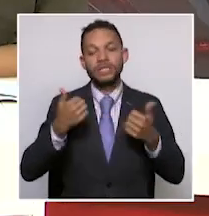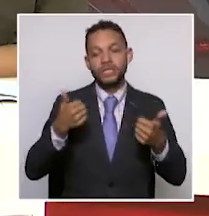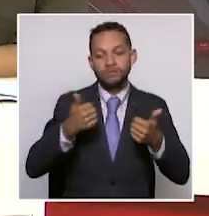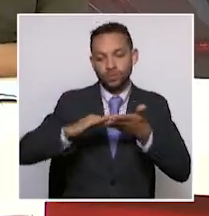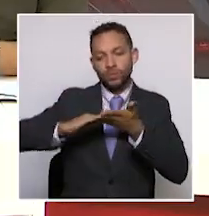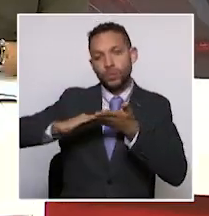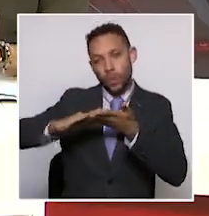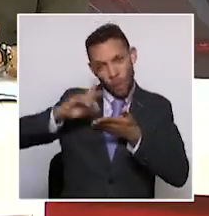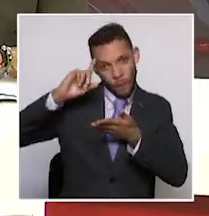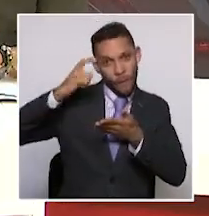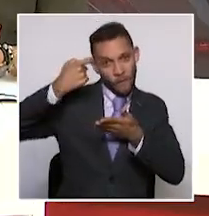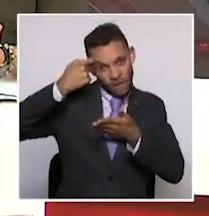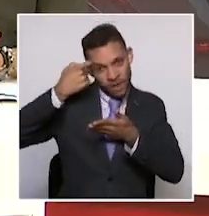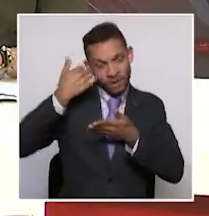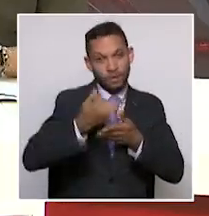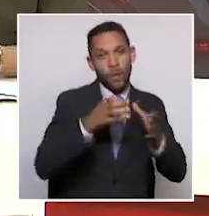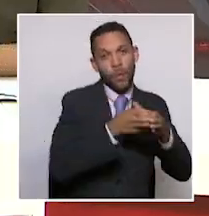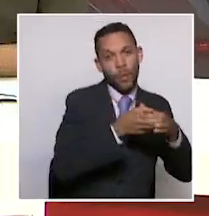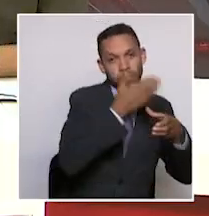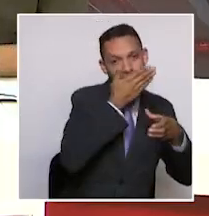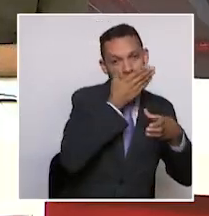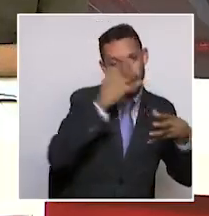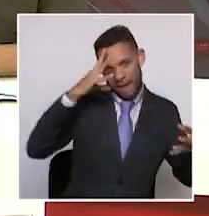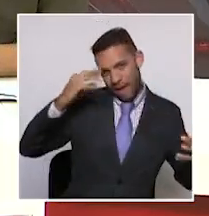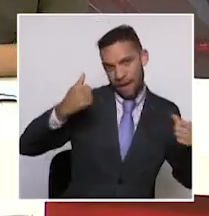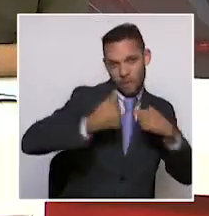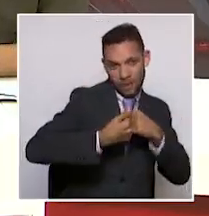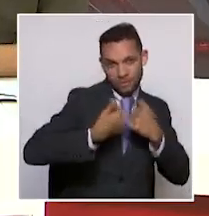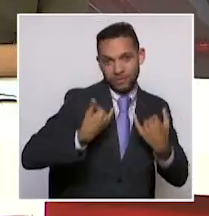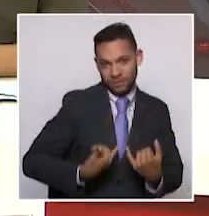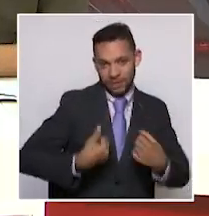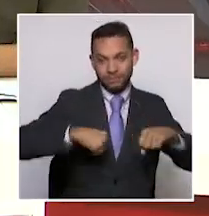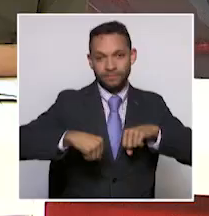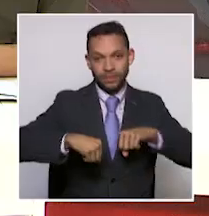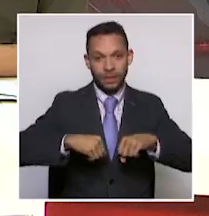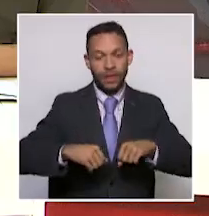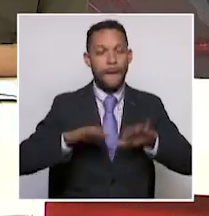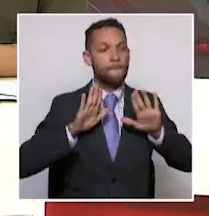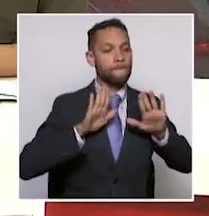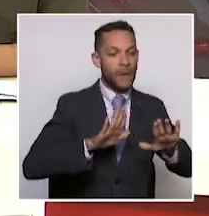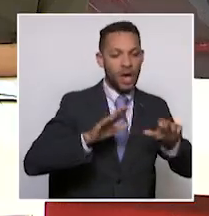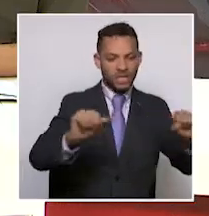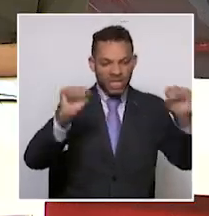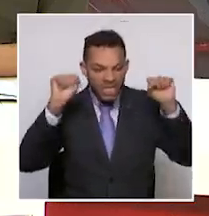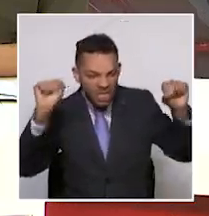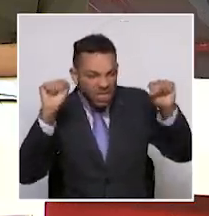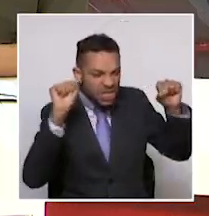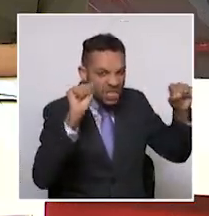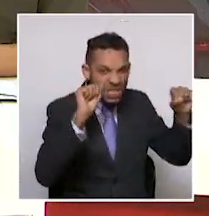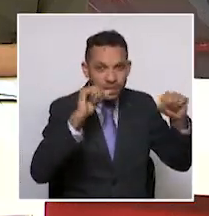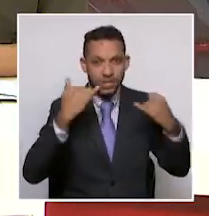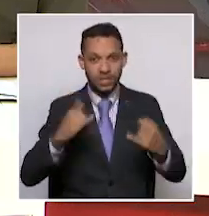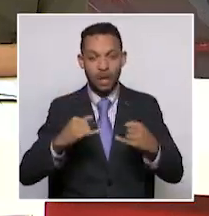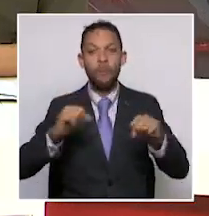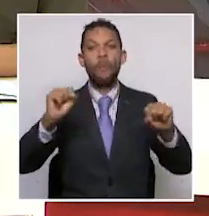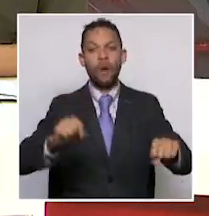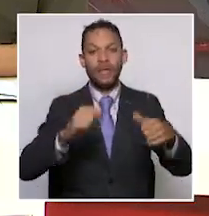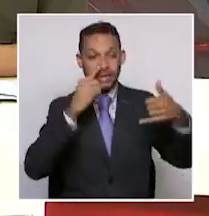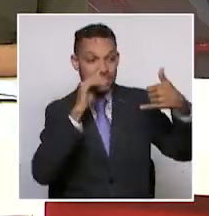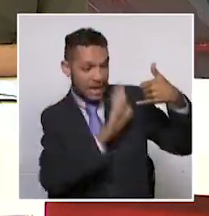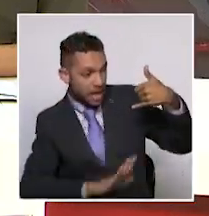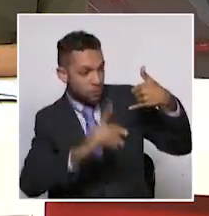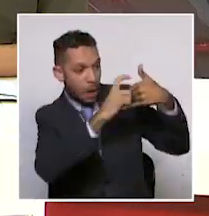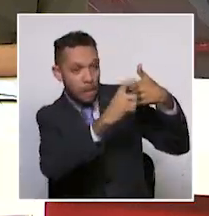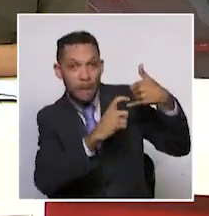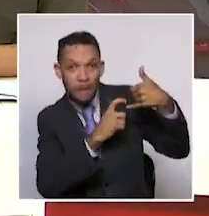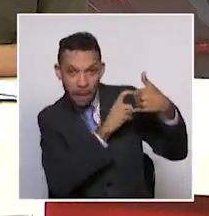gobierno nacional lograron acuerdos y desde este momento se levanta la manifestación en las regiones del país, aunque los